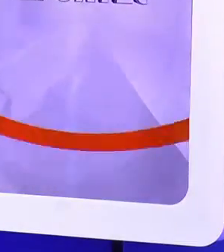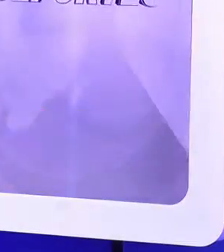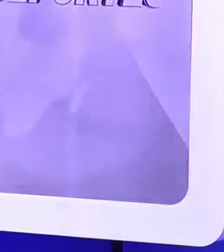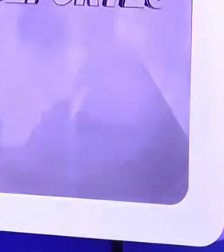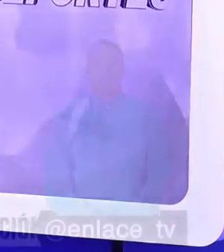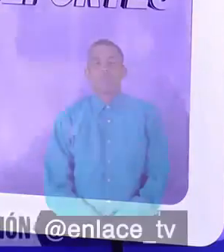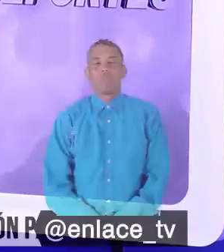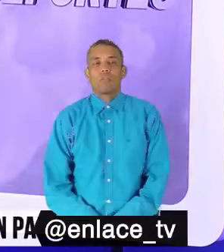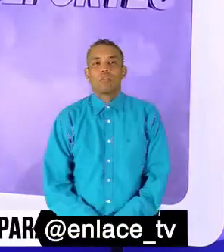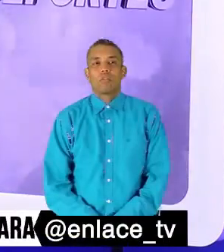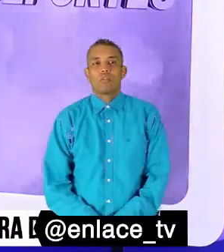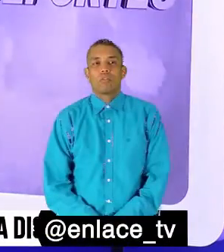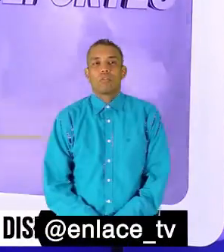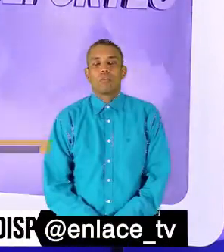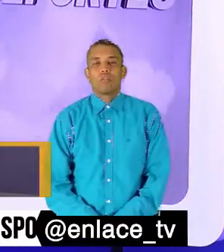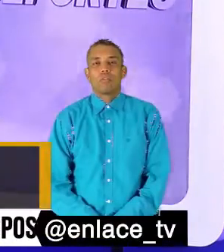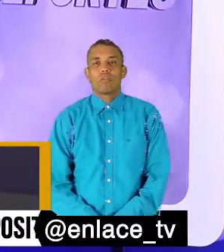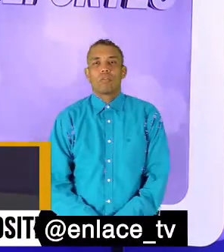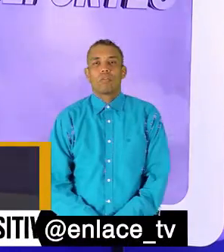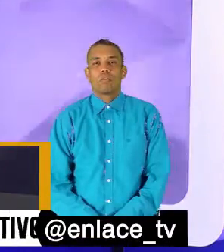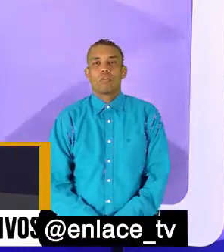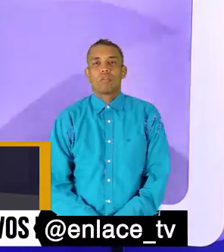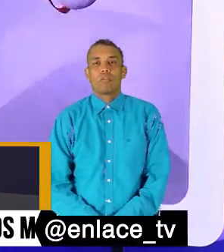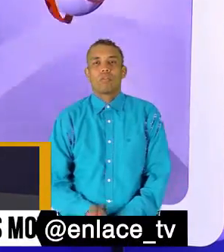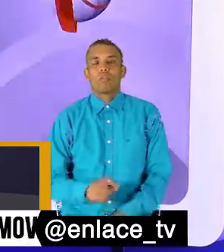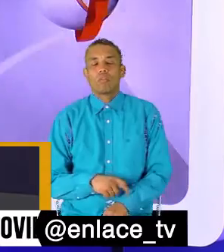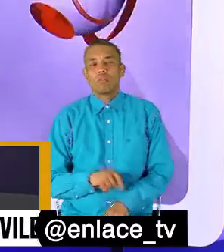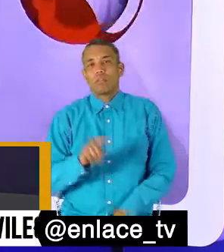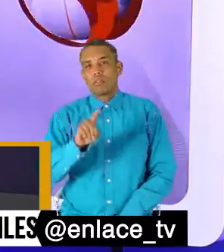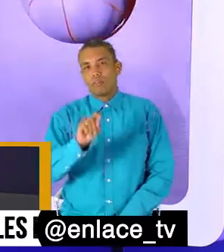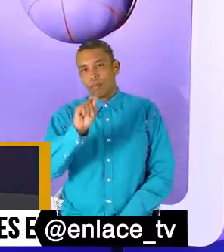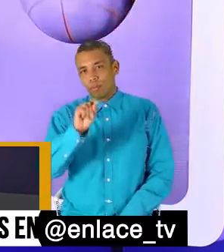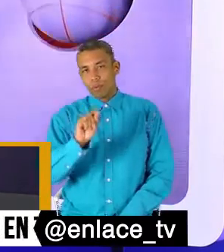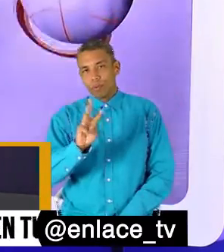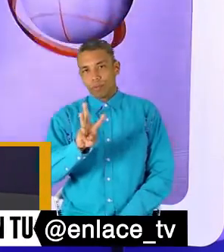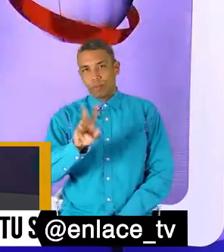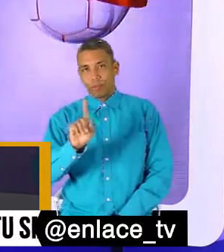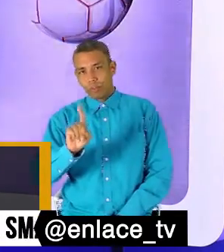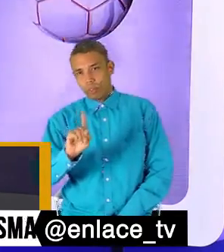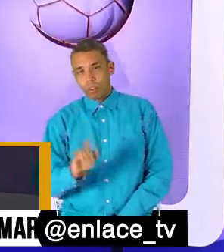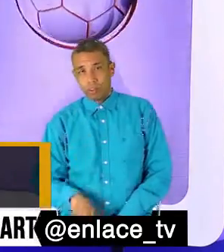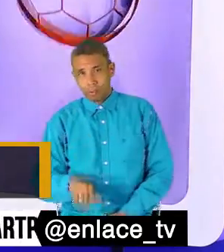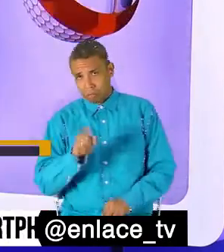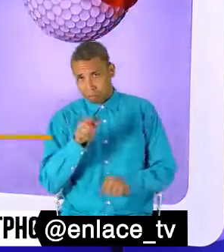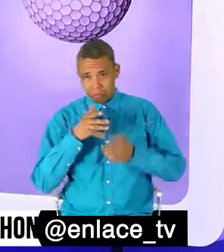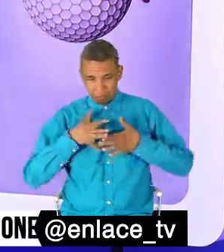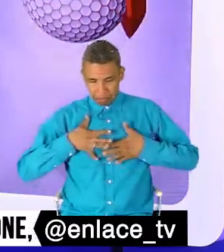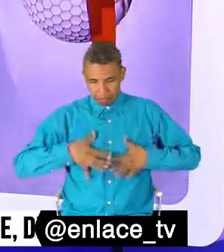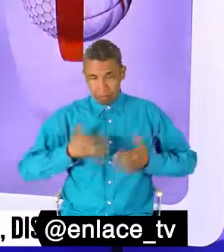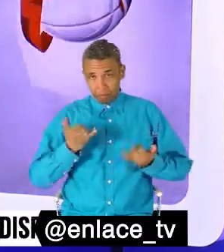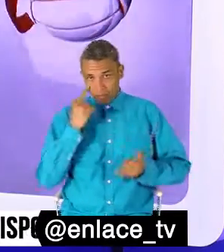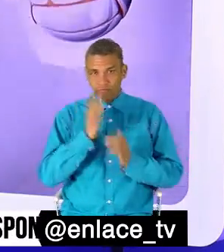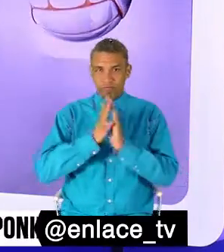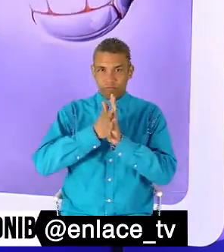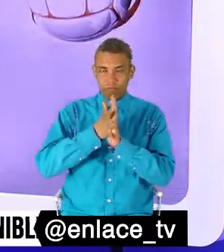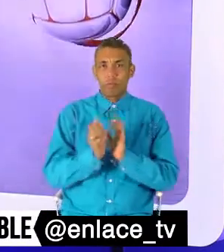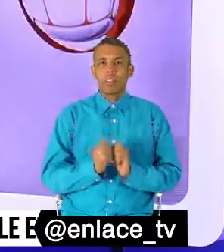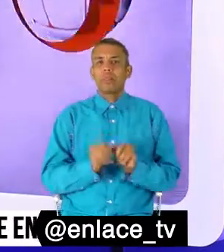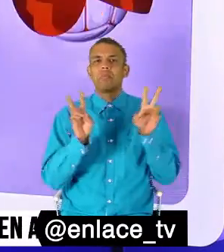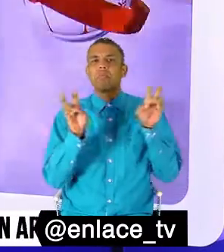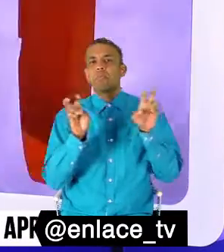Seis de la tarde, 31 minutos, llega la información deportiva, Enlace Noticias. Pónganse cómodos, esta es la información. Hablemos de microfútbol